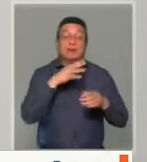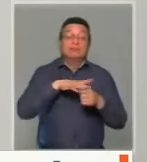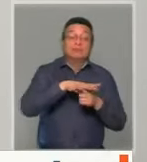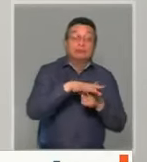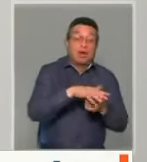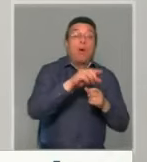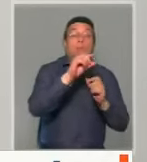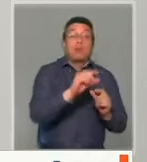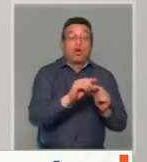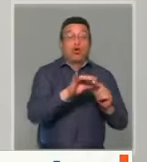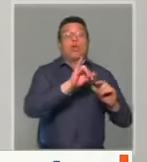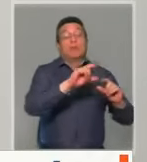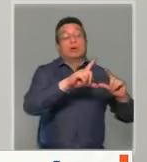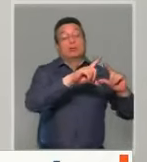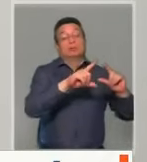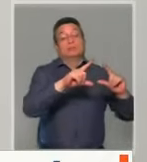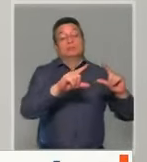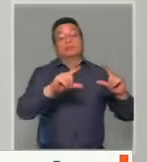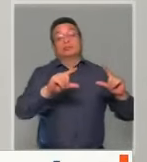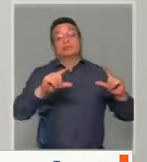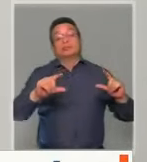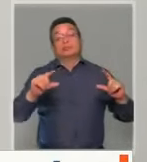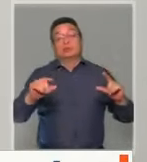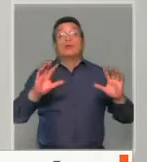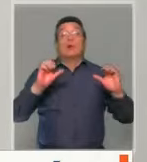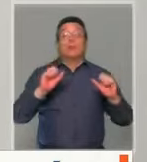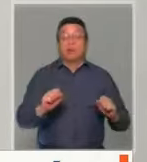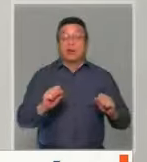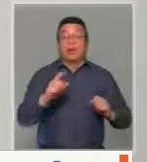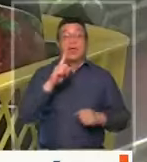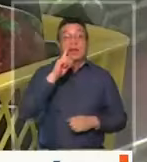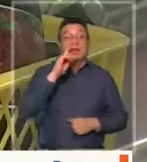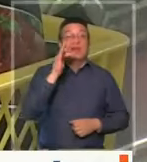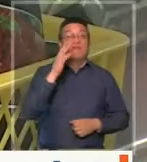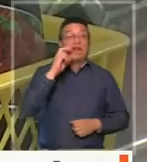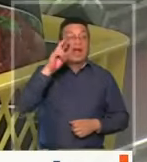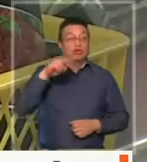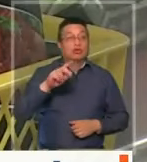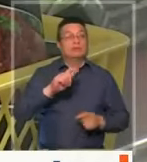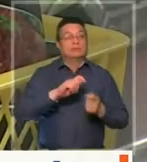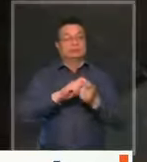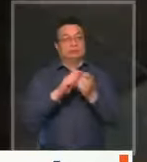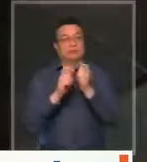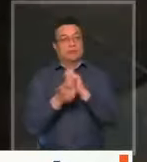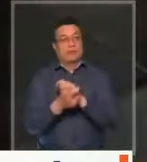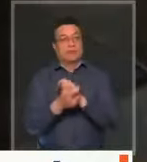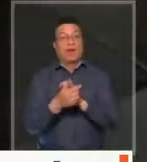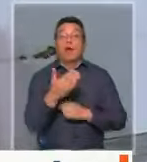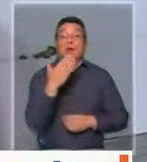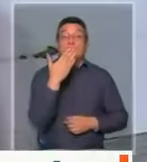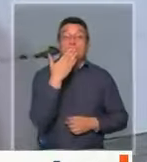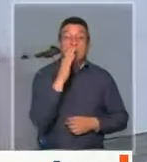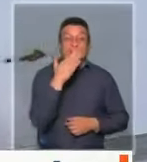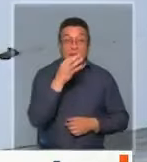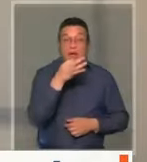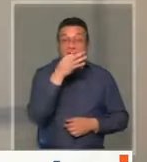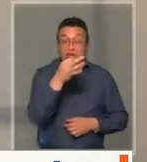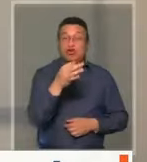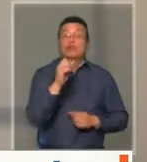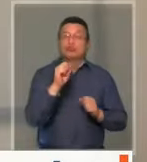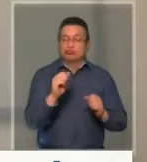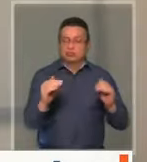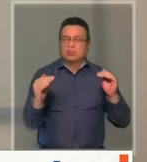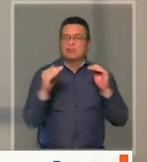van a ir declinando y eso permite que que la que la inflación converja los expertos coinciden en este diagnóstico la